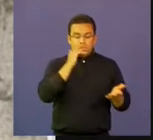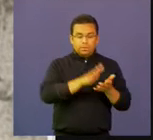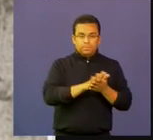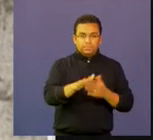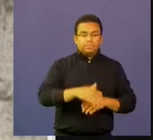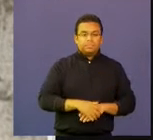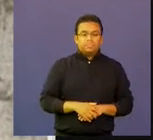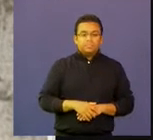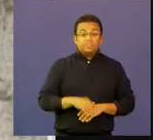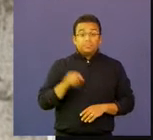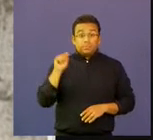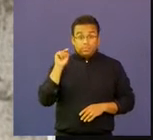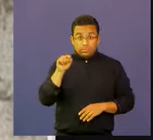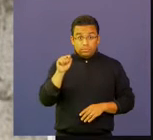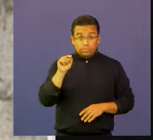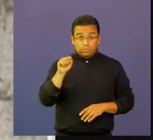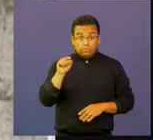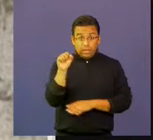Este carro